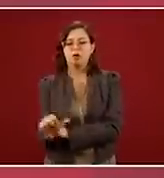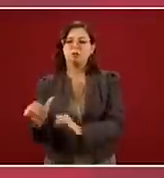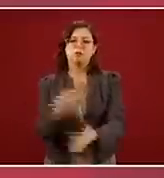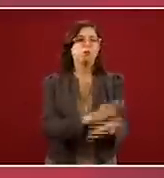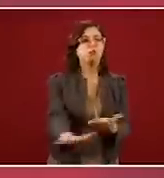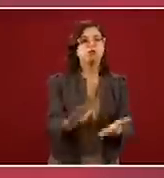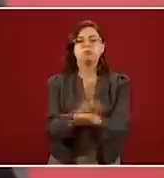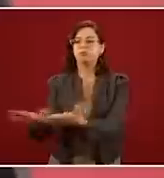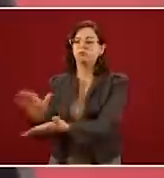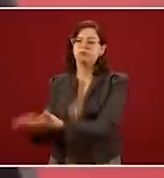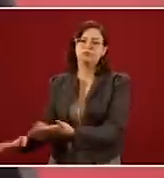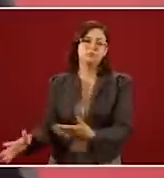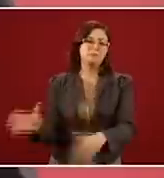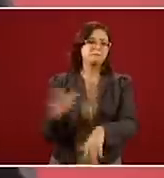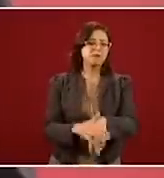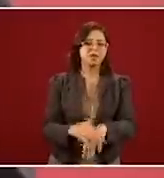y